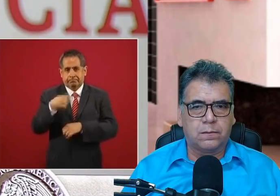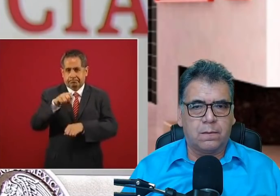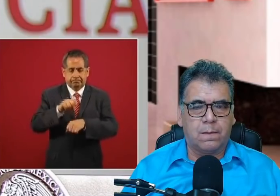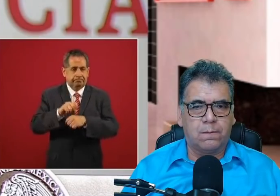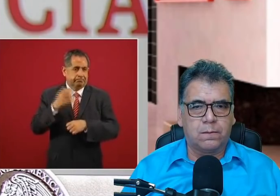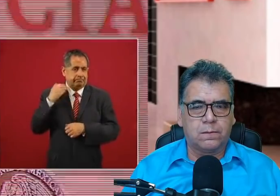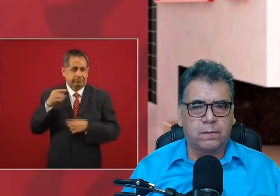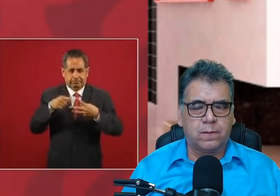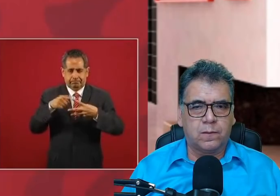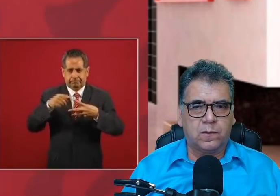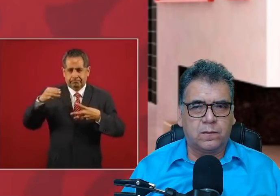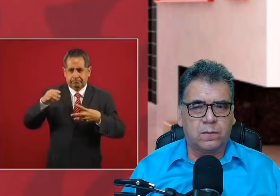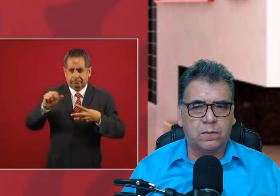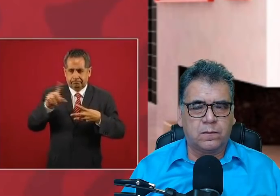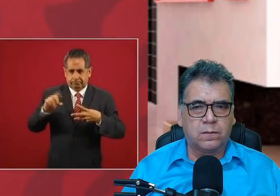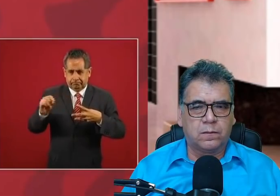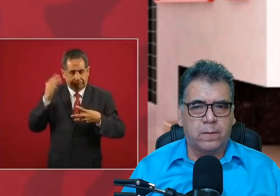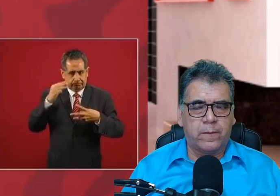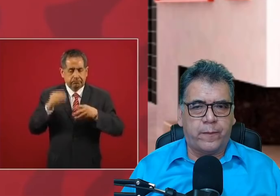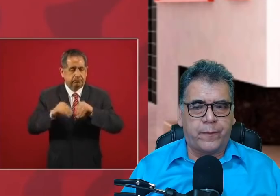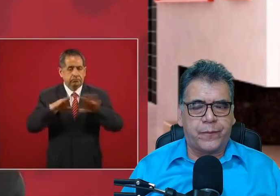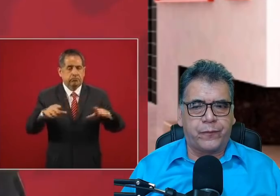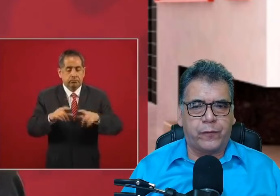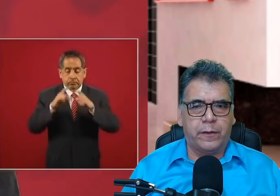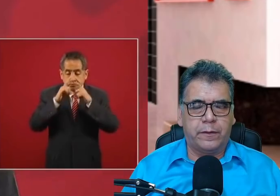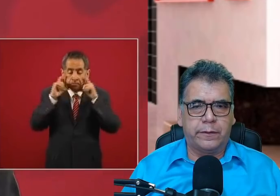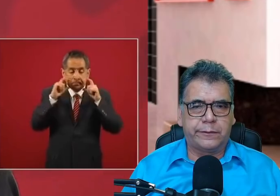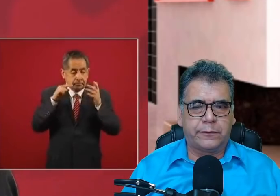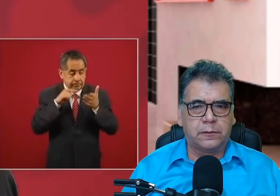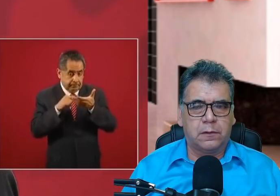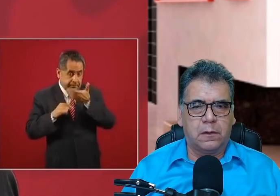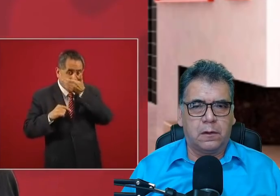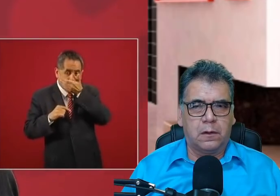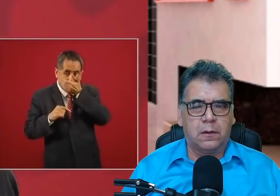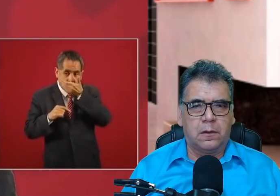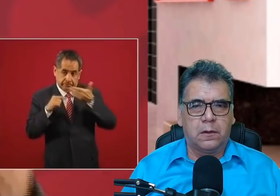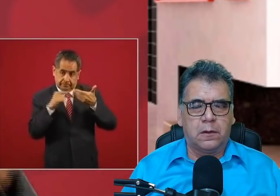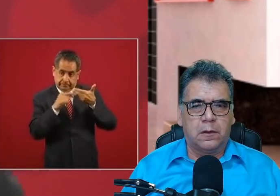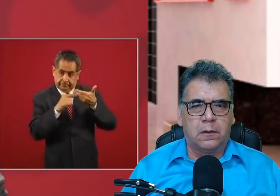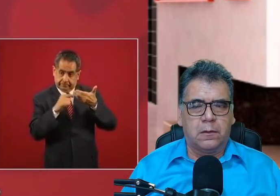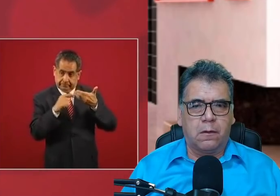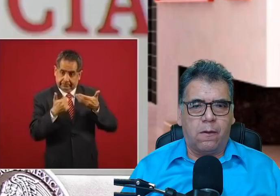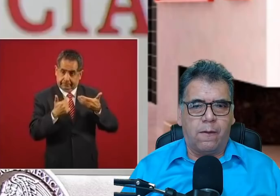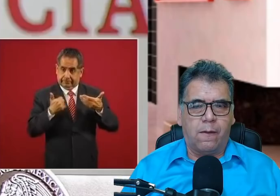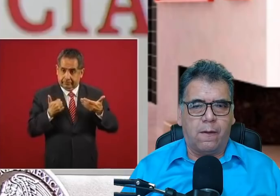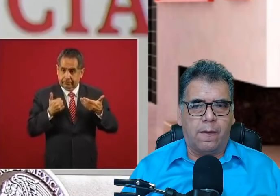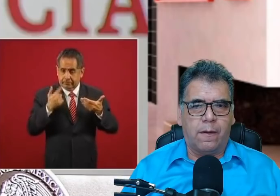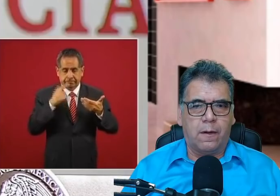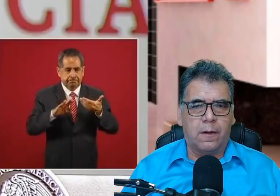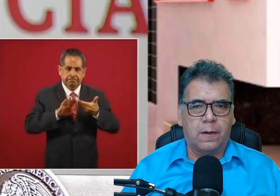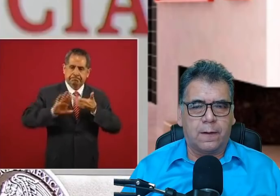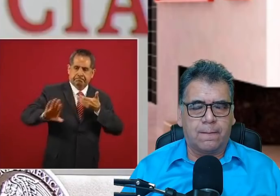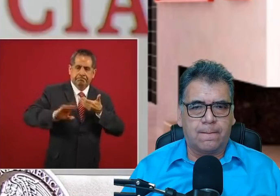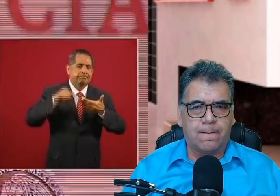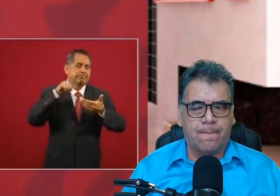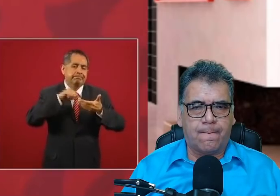dejamos muy claro que para que el cubrebocas pudiera ayudar de manera importante a evitar ser contagiado,